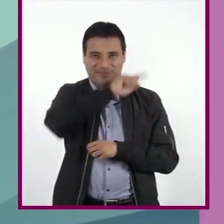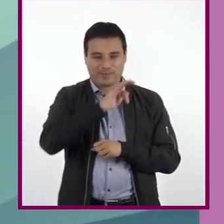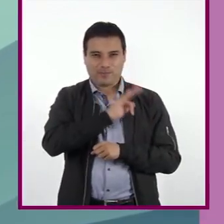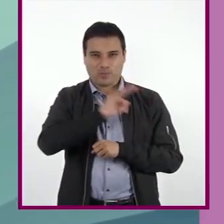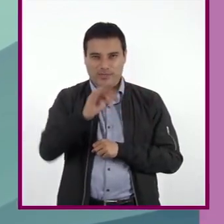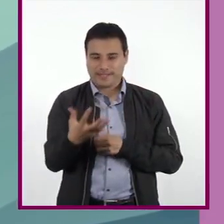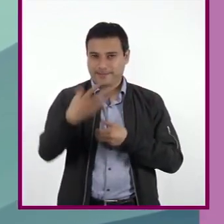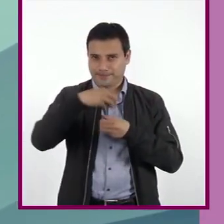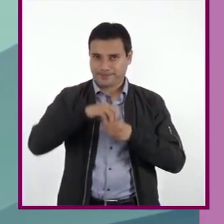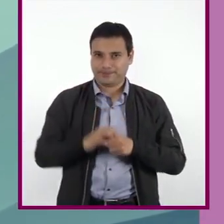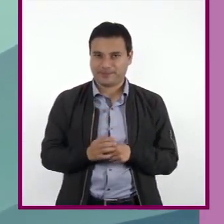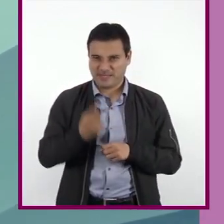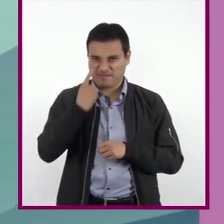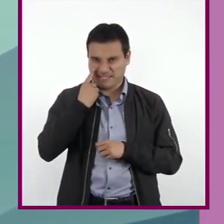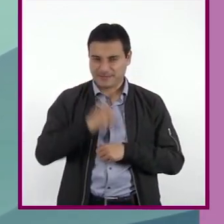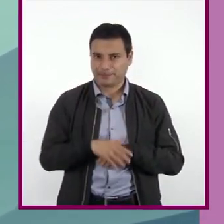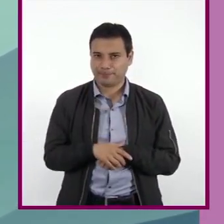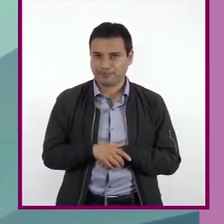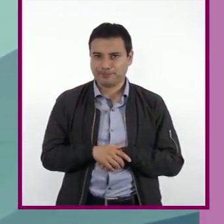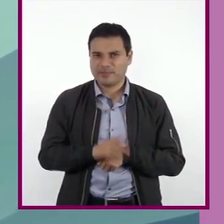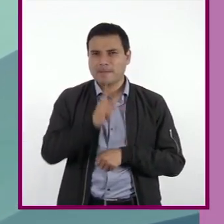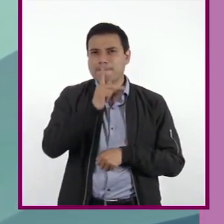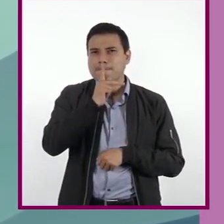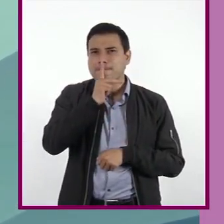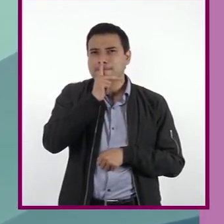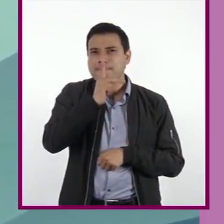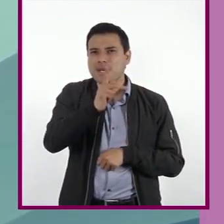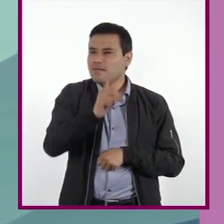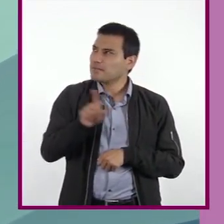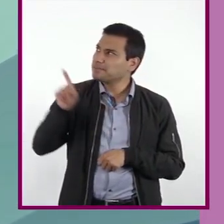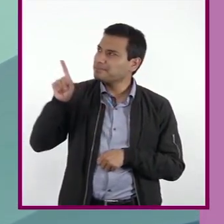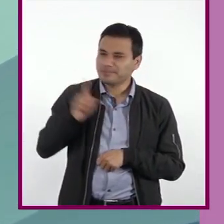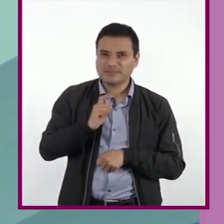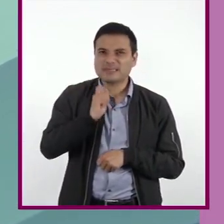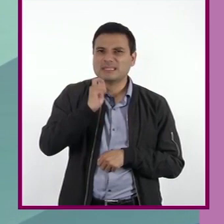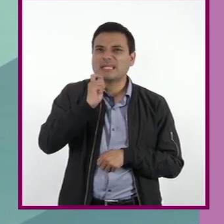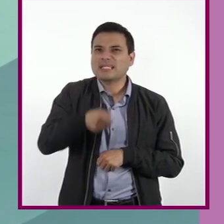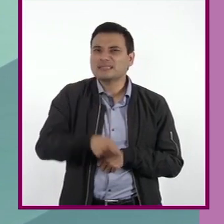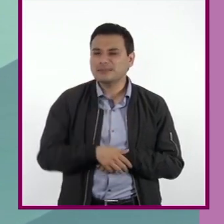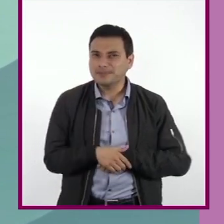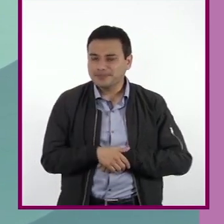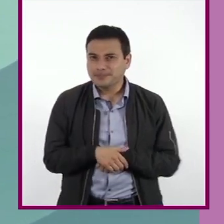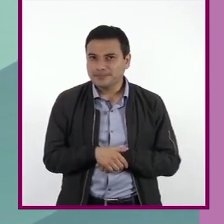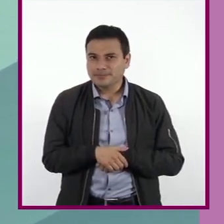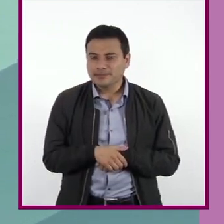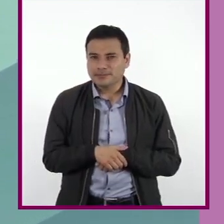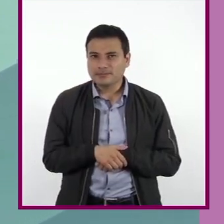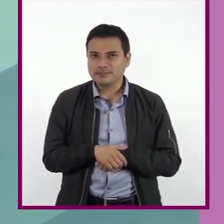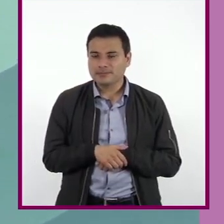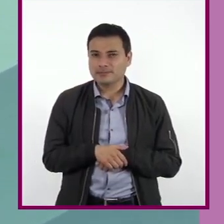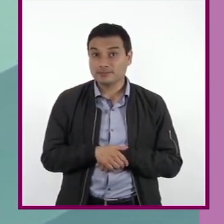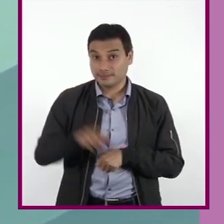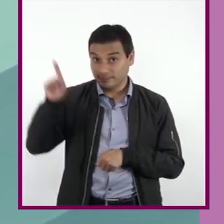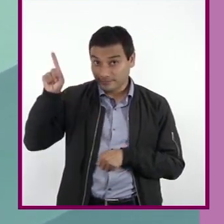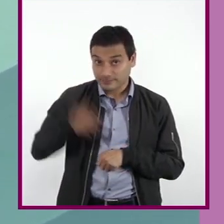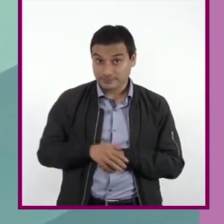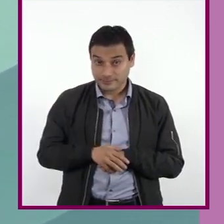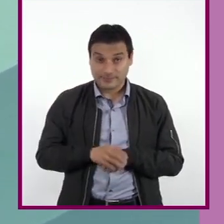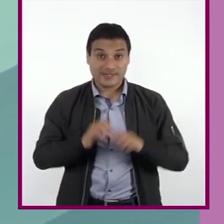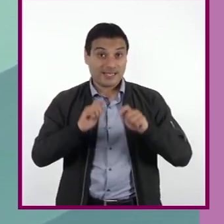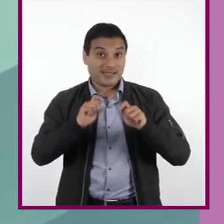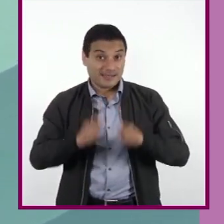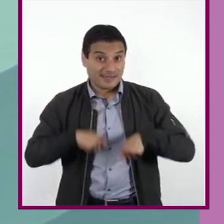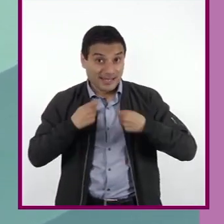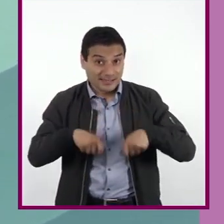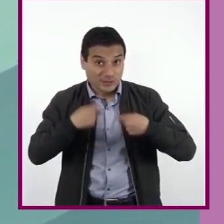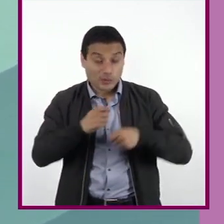así que identifiquen de cuáles se trata. 1. Tiene relación con las tradiciones y